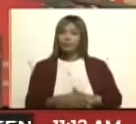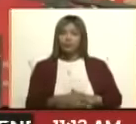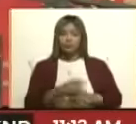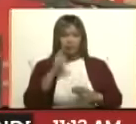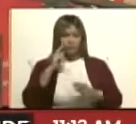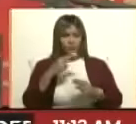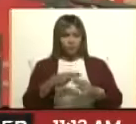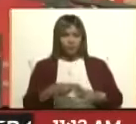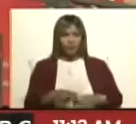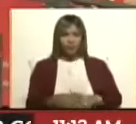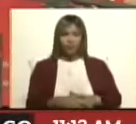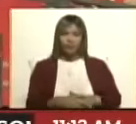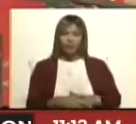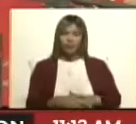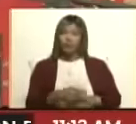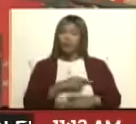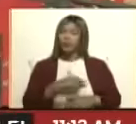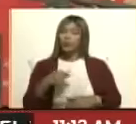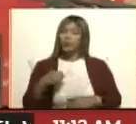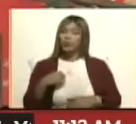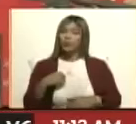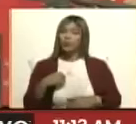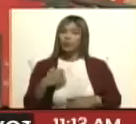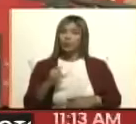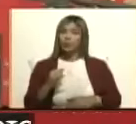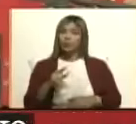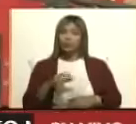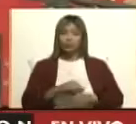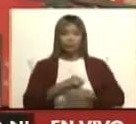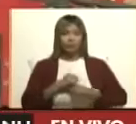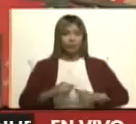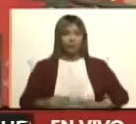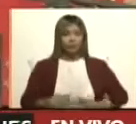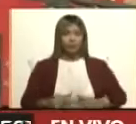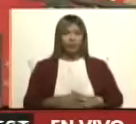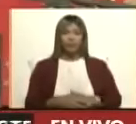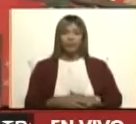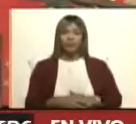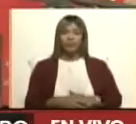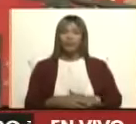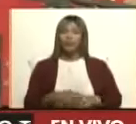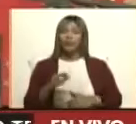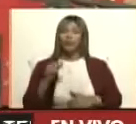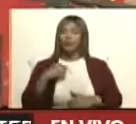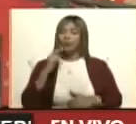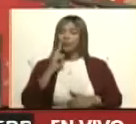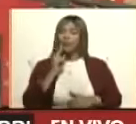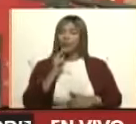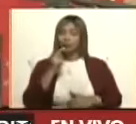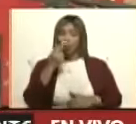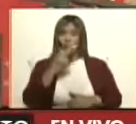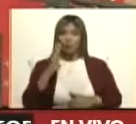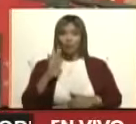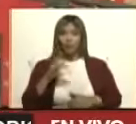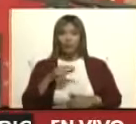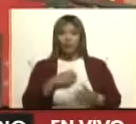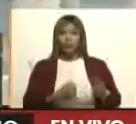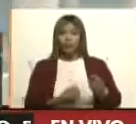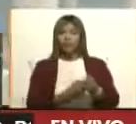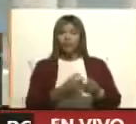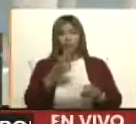honor para nosotros contar con una Fuerza Armada Nacional Bolivariana verdaderamente comprometida con su